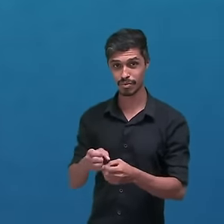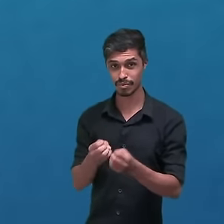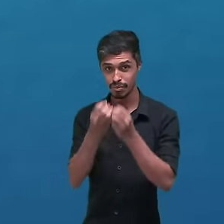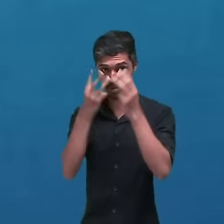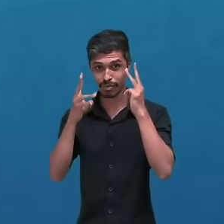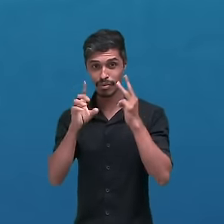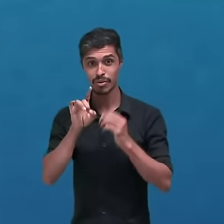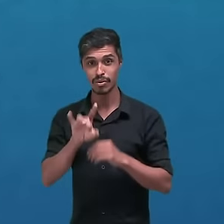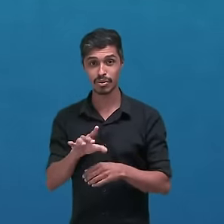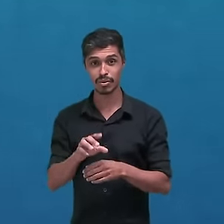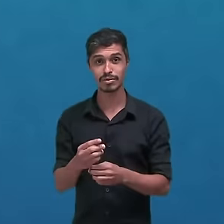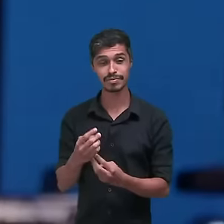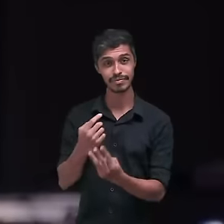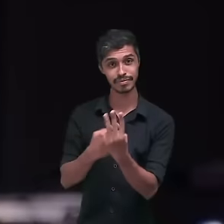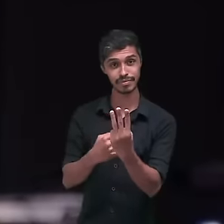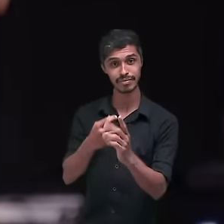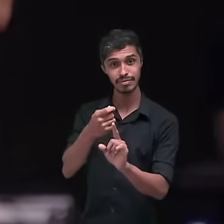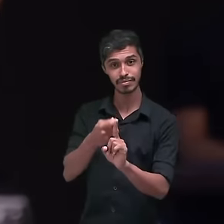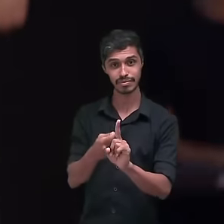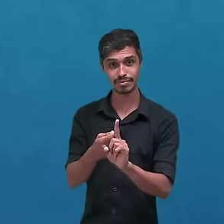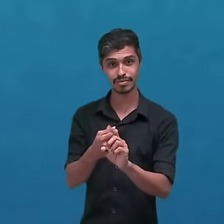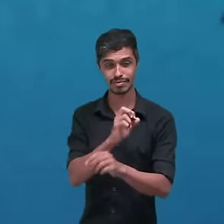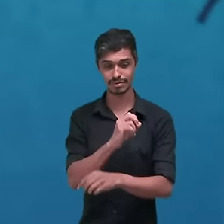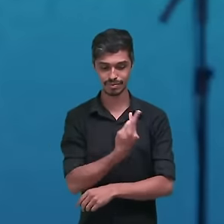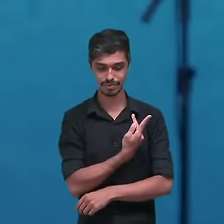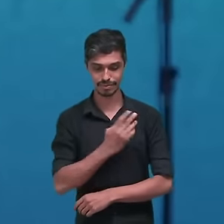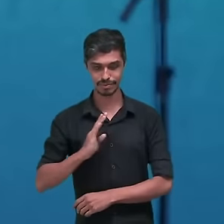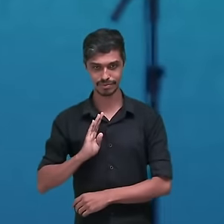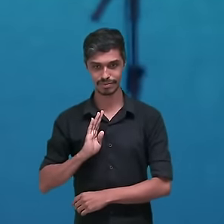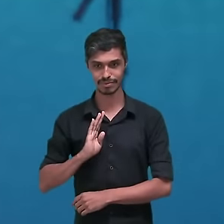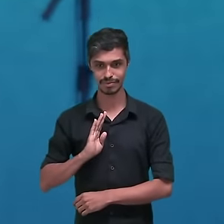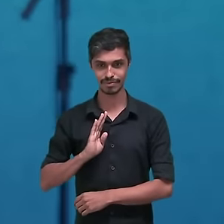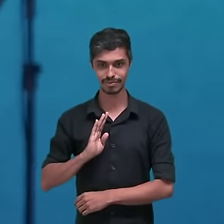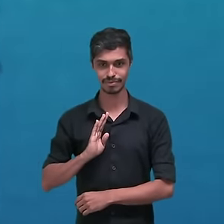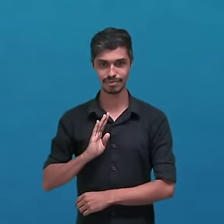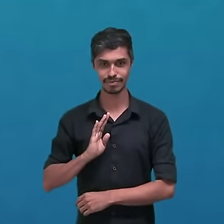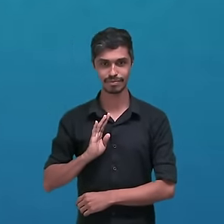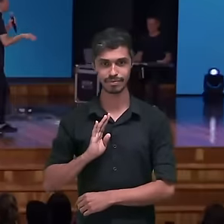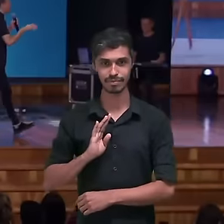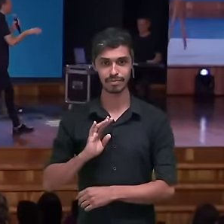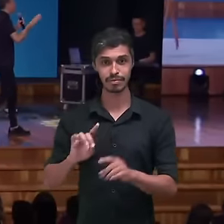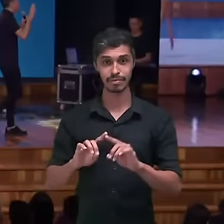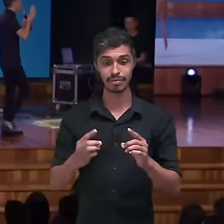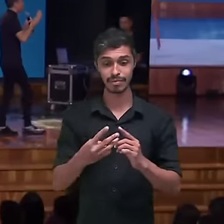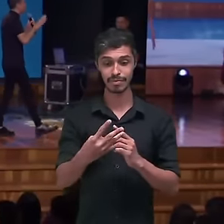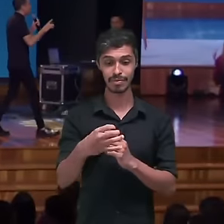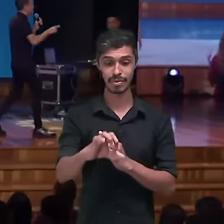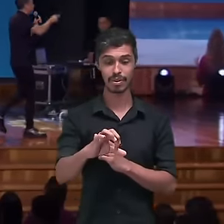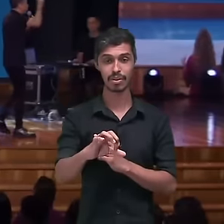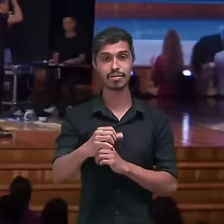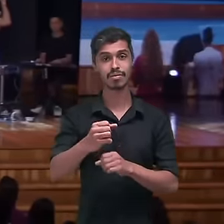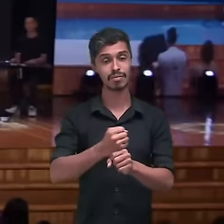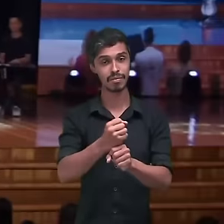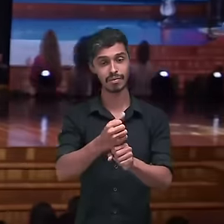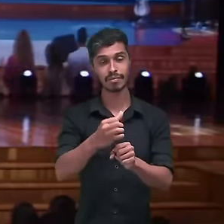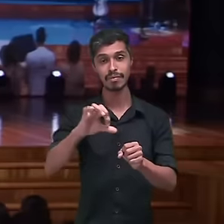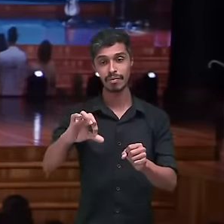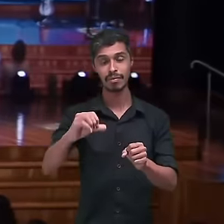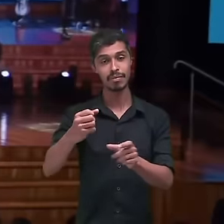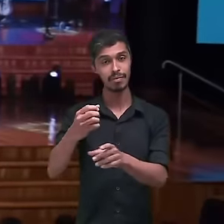fue 3 meses hebreo. Solo que él fue 39 años y 9 meses